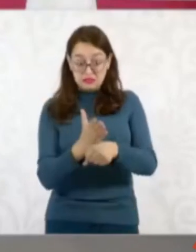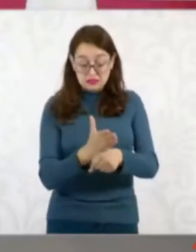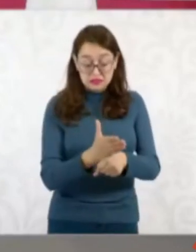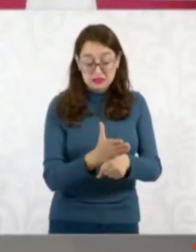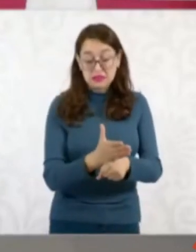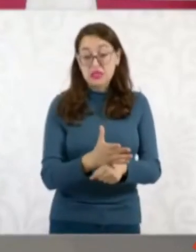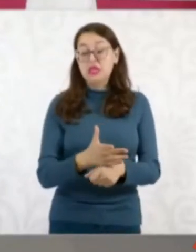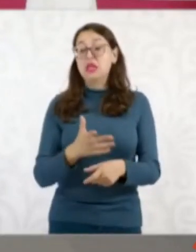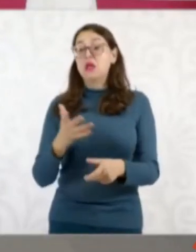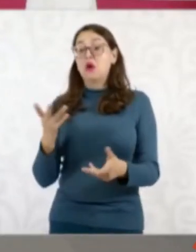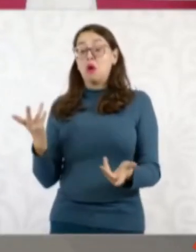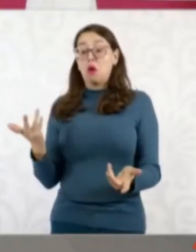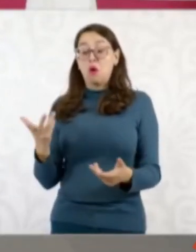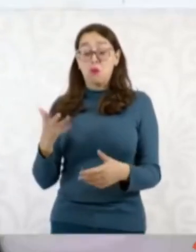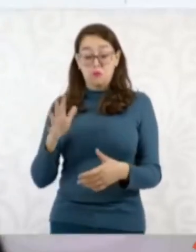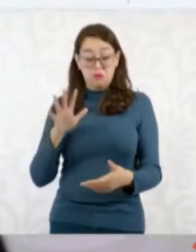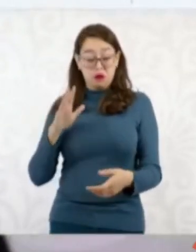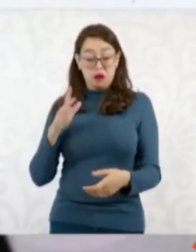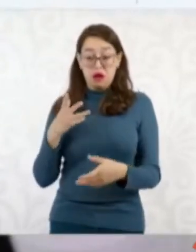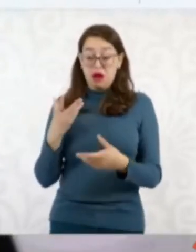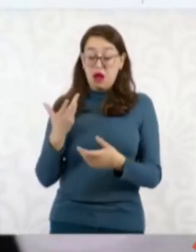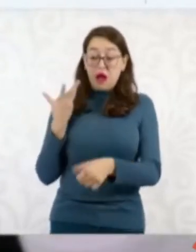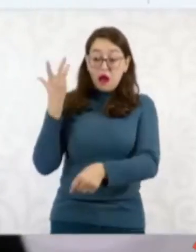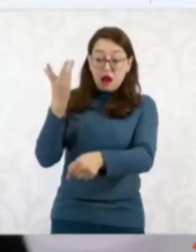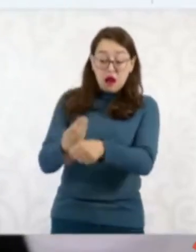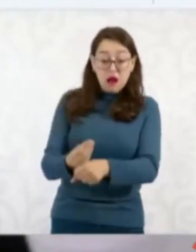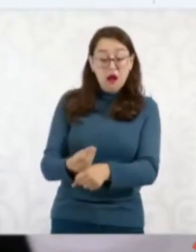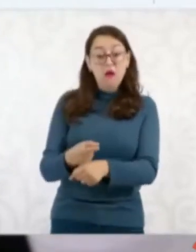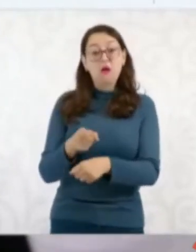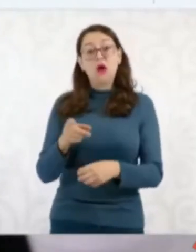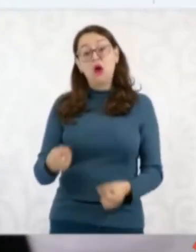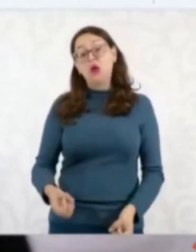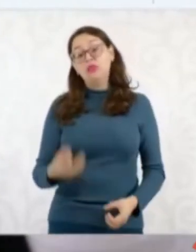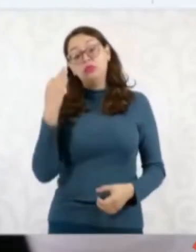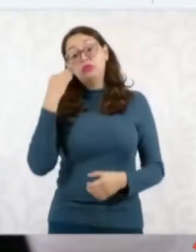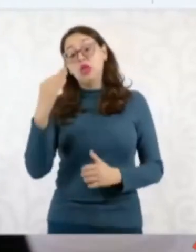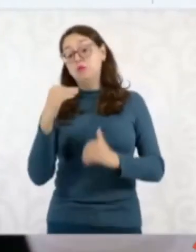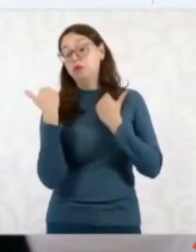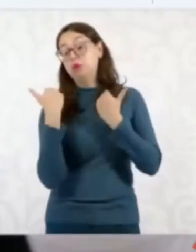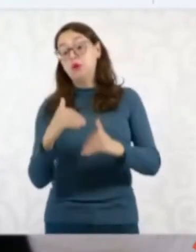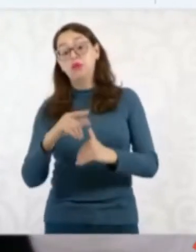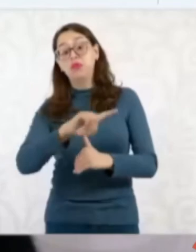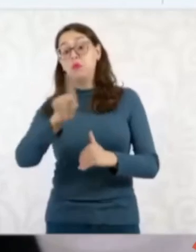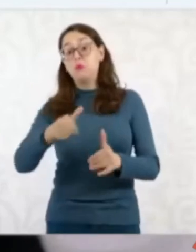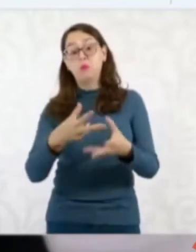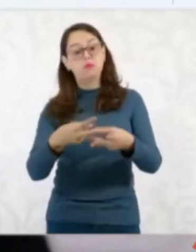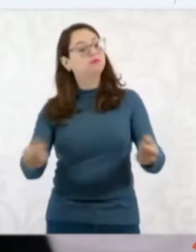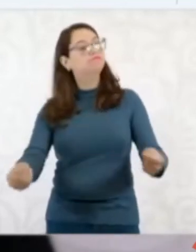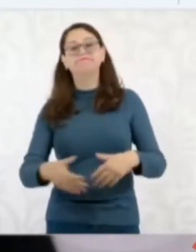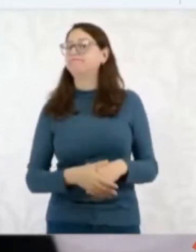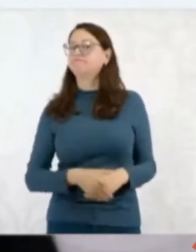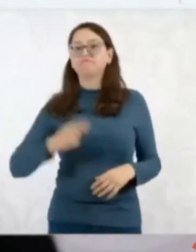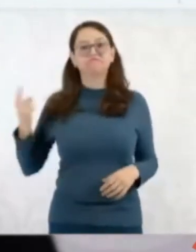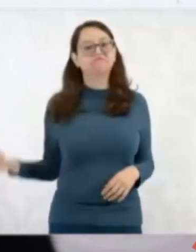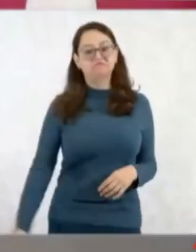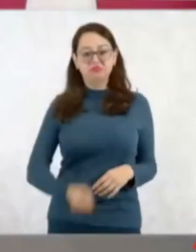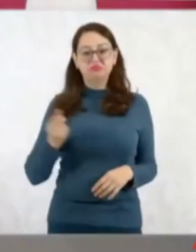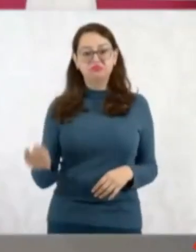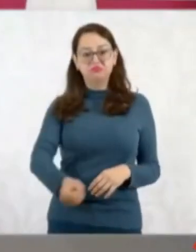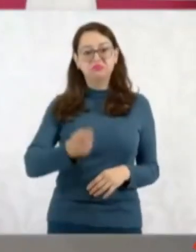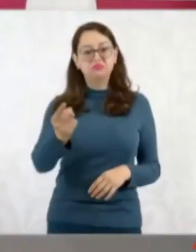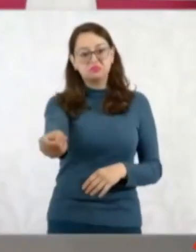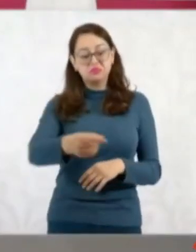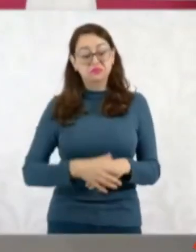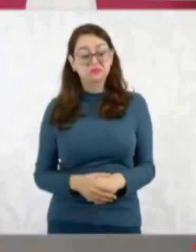no es un delito que pueda prescribir. Y finalmente, no se accede a los diferentes